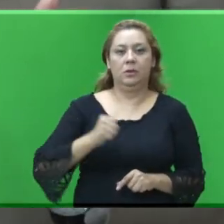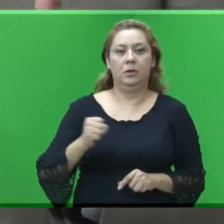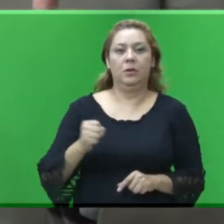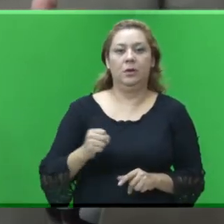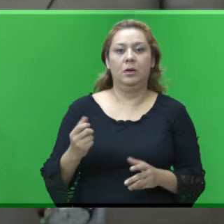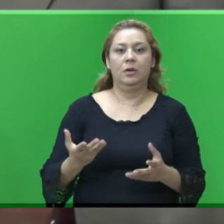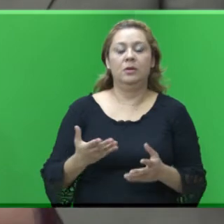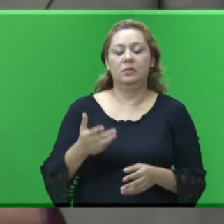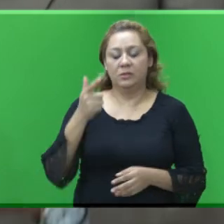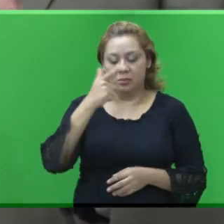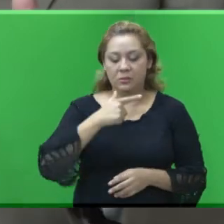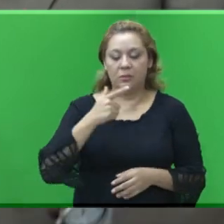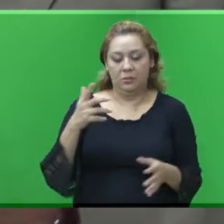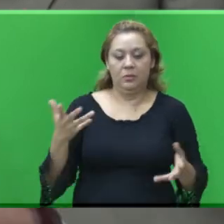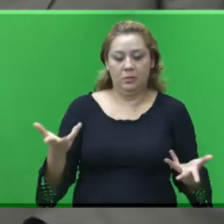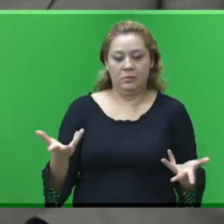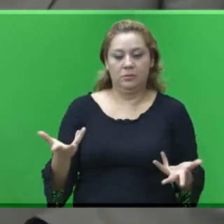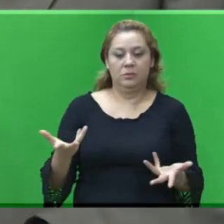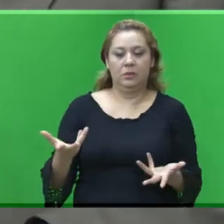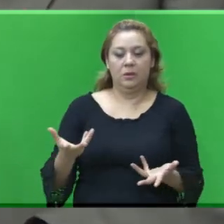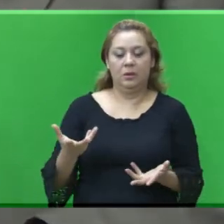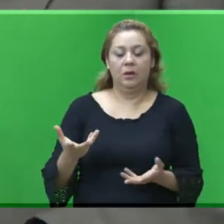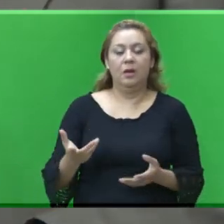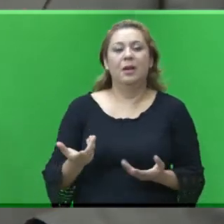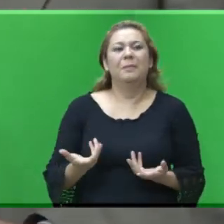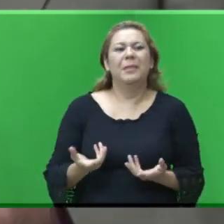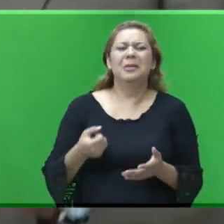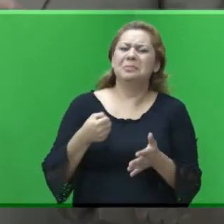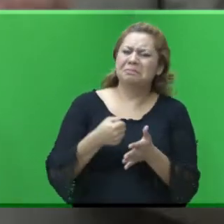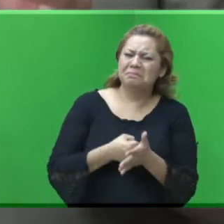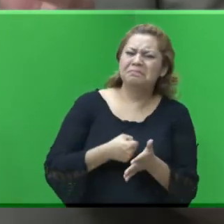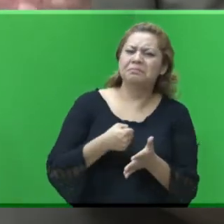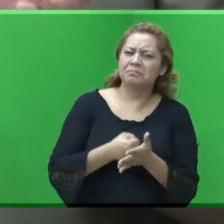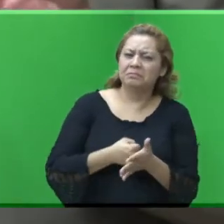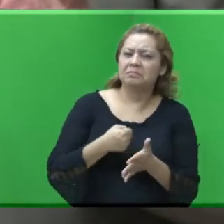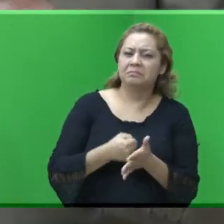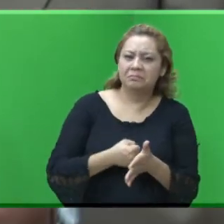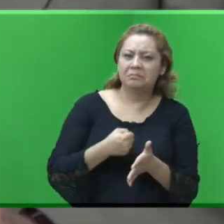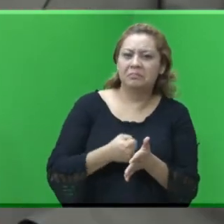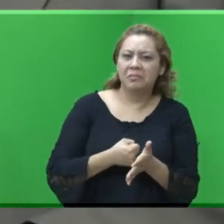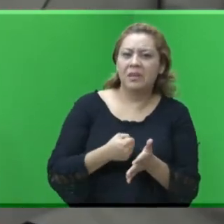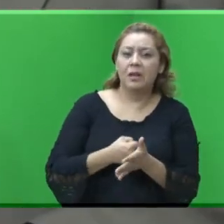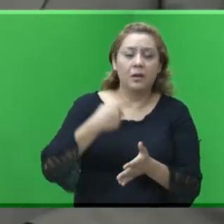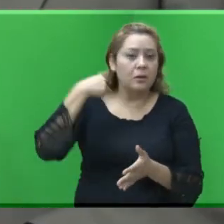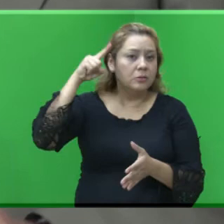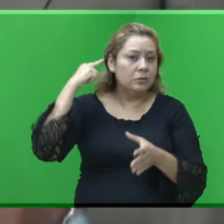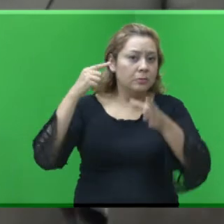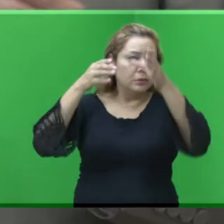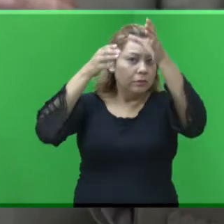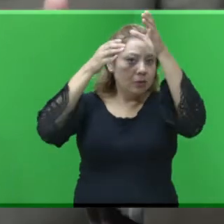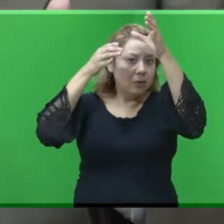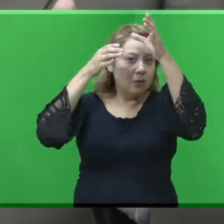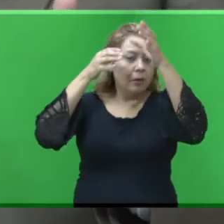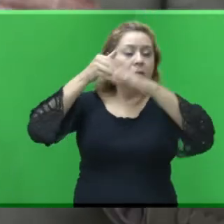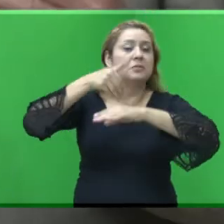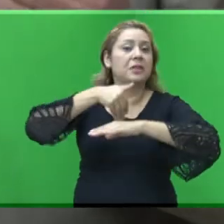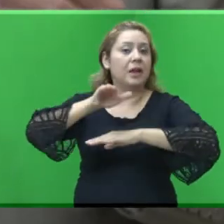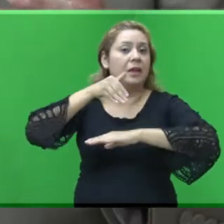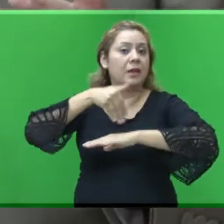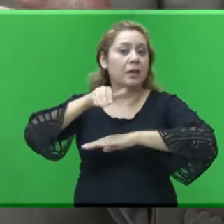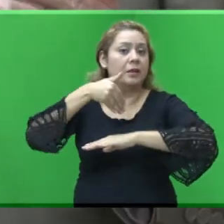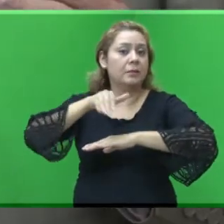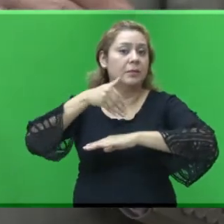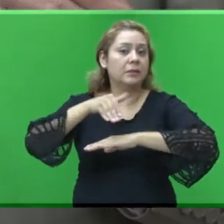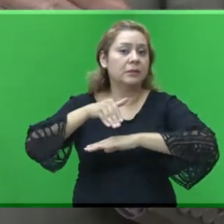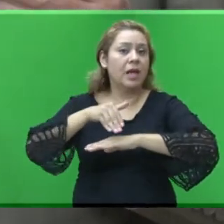cabe la expresión, en vez de enojo. Pero persistió. Los profetas traían